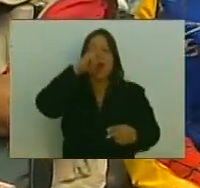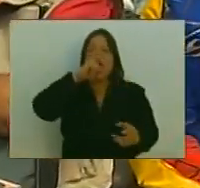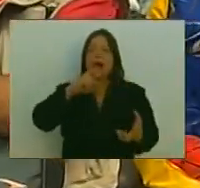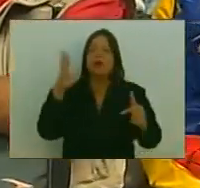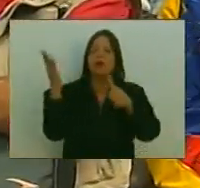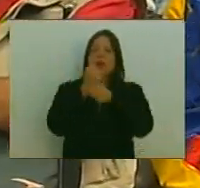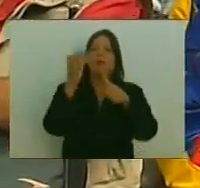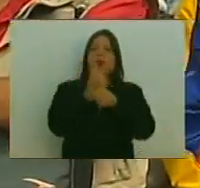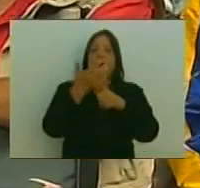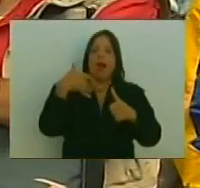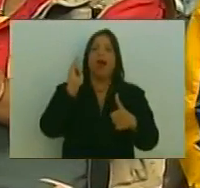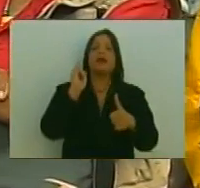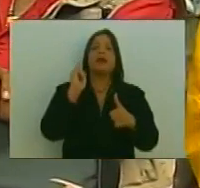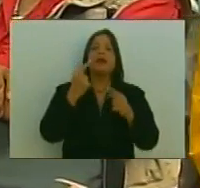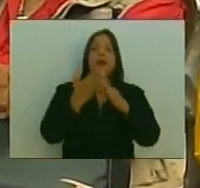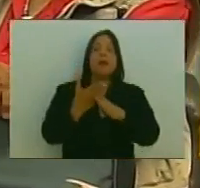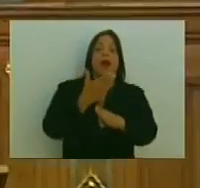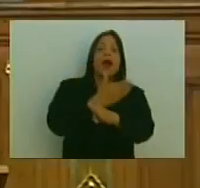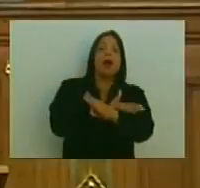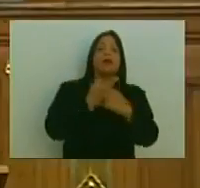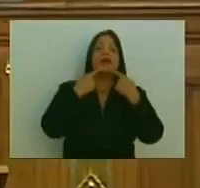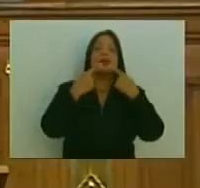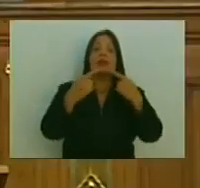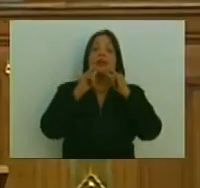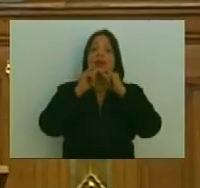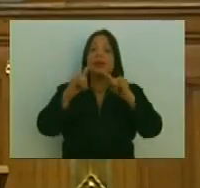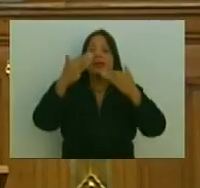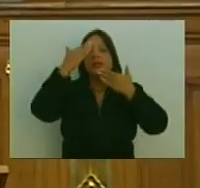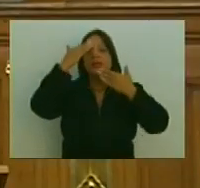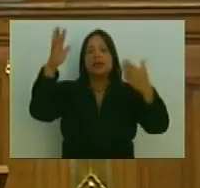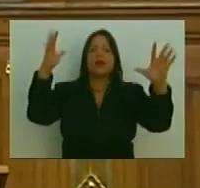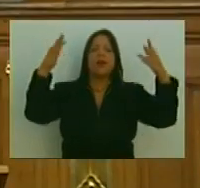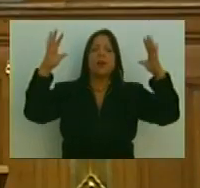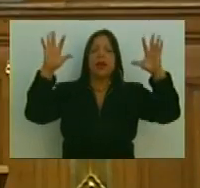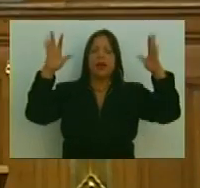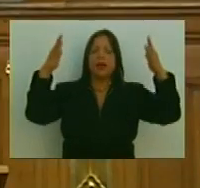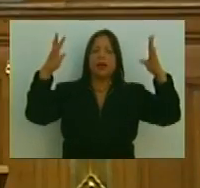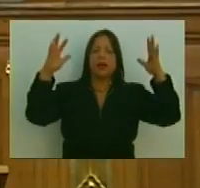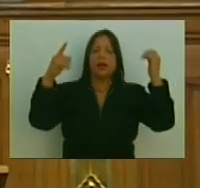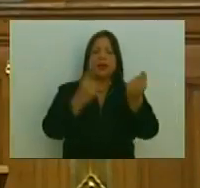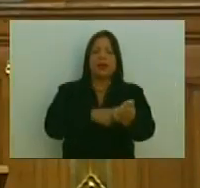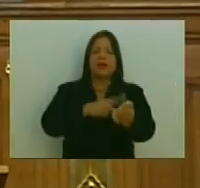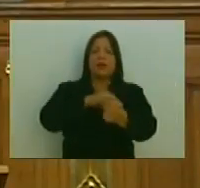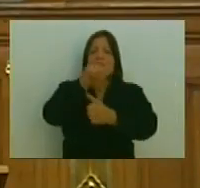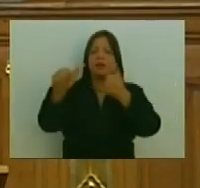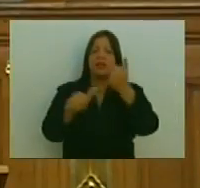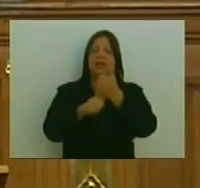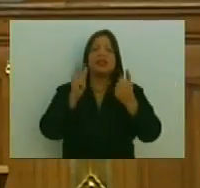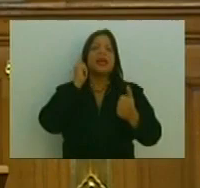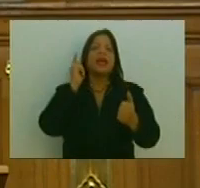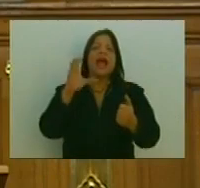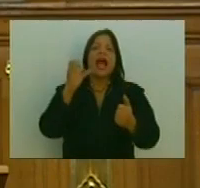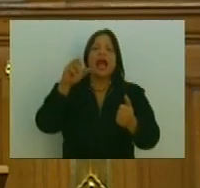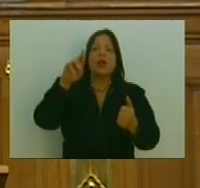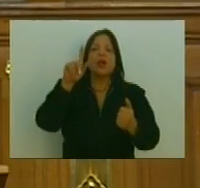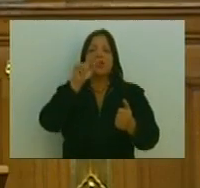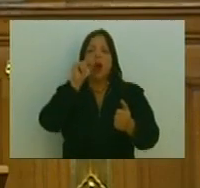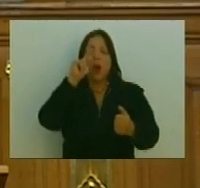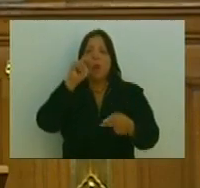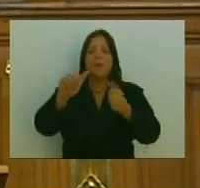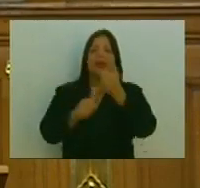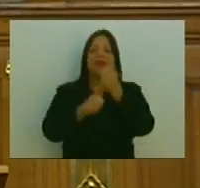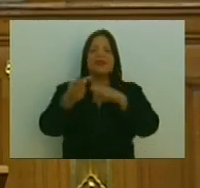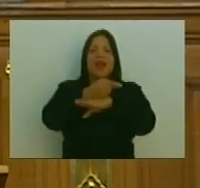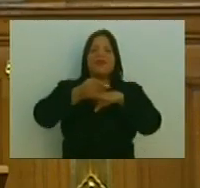logros que hemos tenido. Pero antes de hacerlo, quiero que también saludemos con un fuerte aplauso a nuestra viceministra Carolina Sectari, que viene haciendo un extraordinario